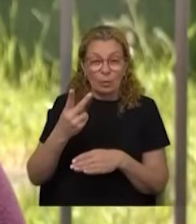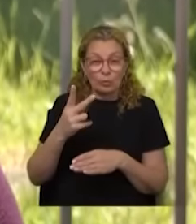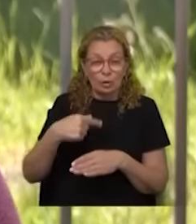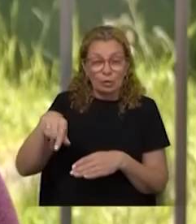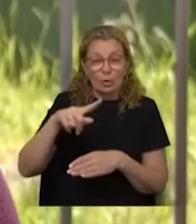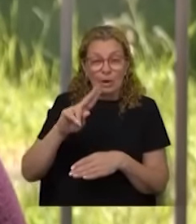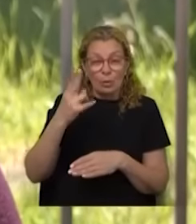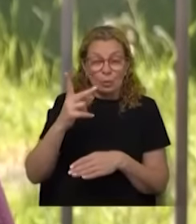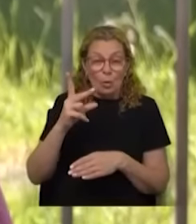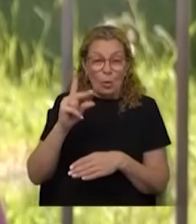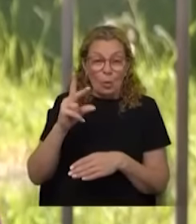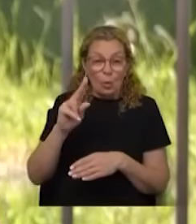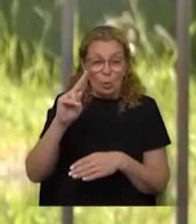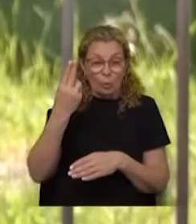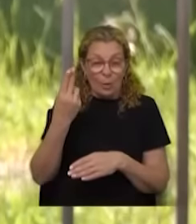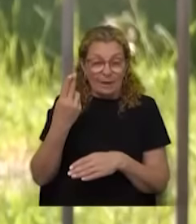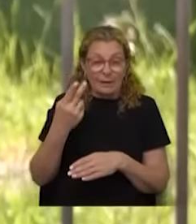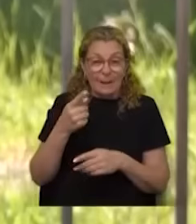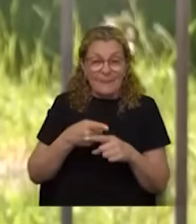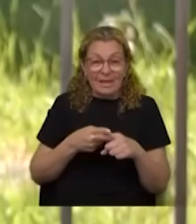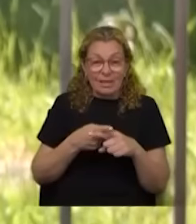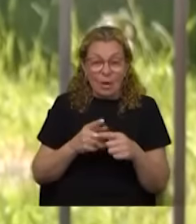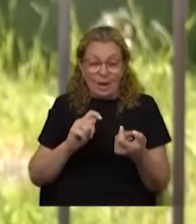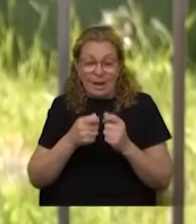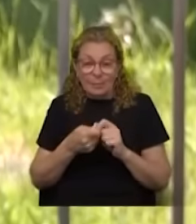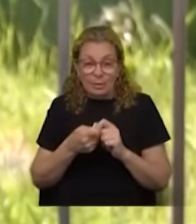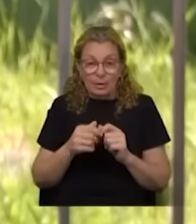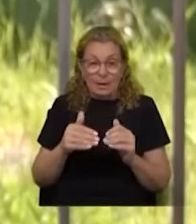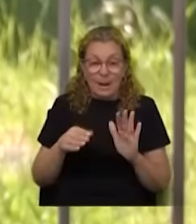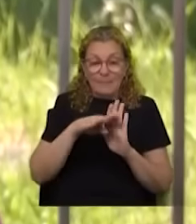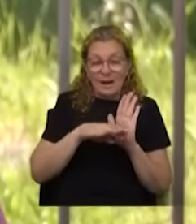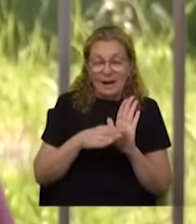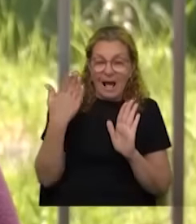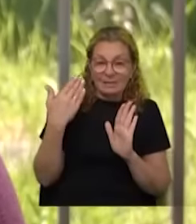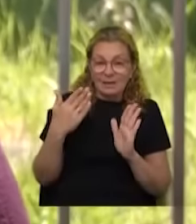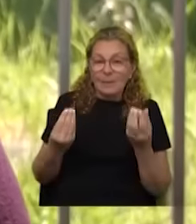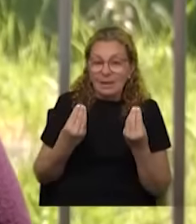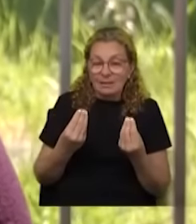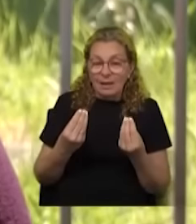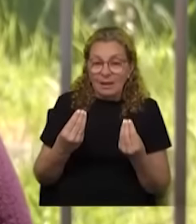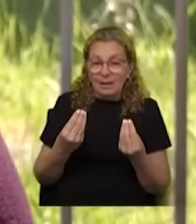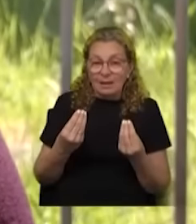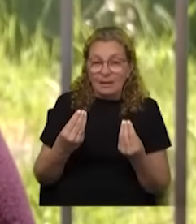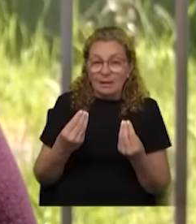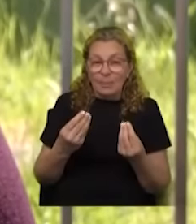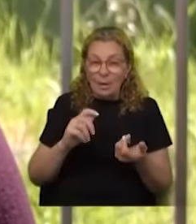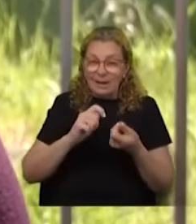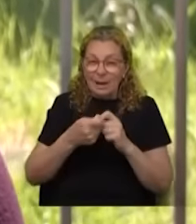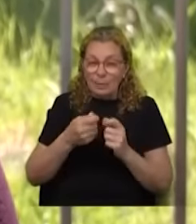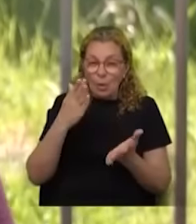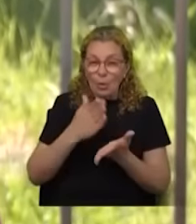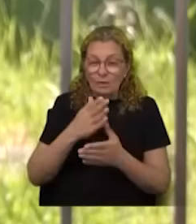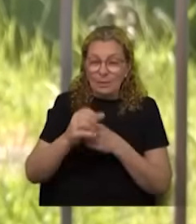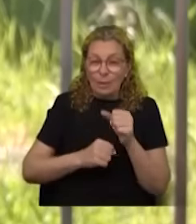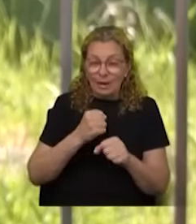utus del Uruguay es que quedamos entre medio de la reforma y el plan anterior Qué pasa nos agarra eh la Reforma en el último